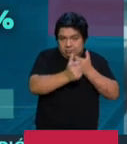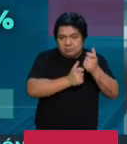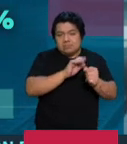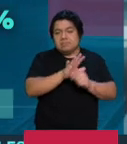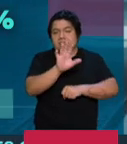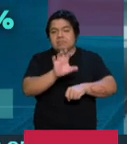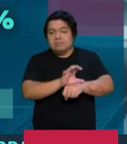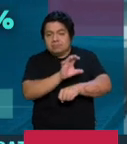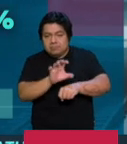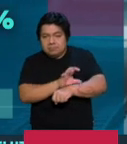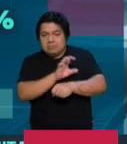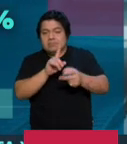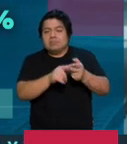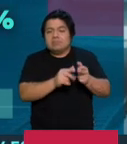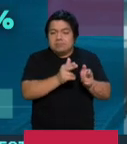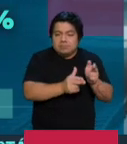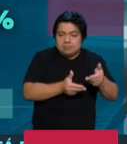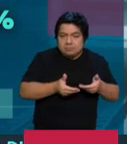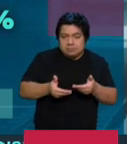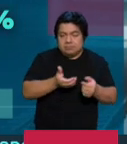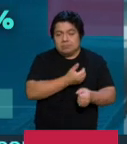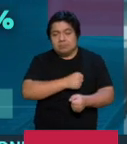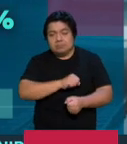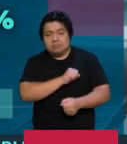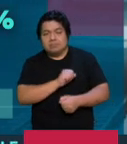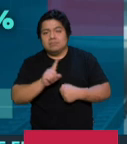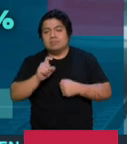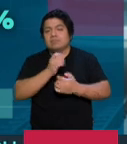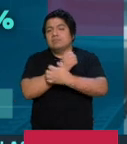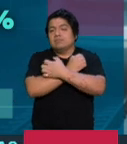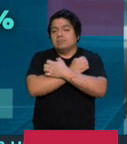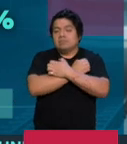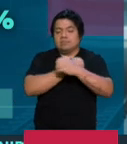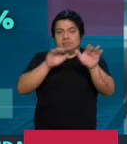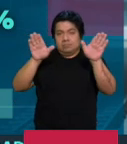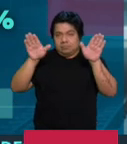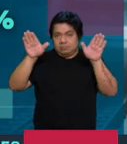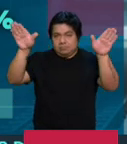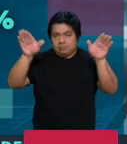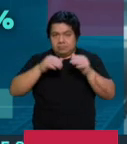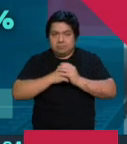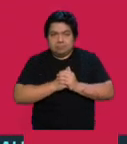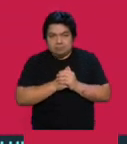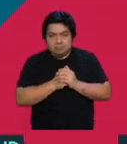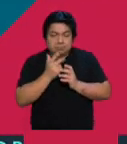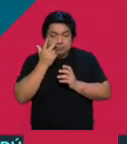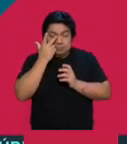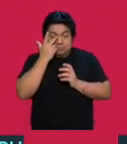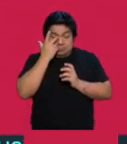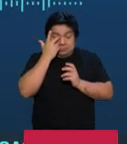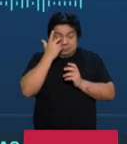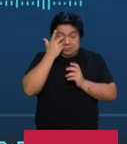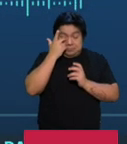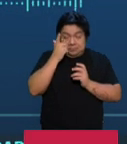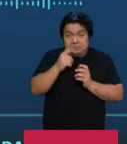serán energía, trenes, carreteras, salud, agua, educación y también aeropuertos.